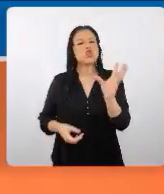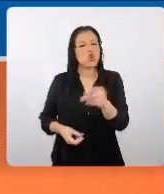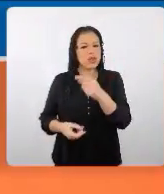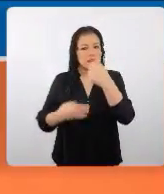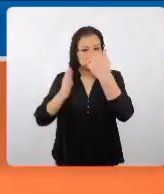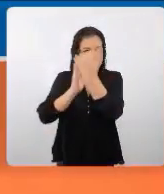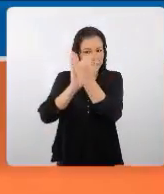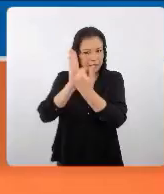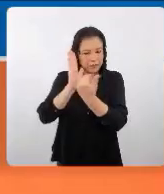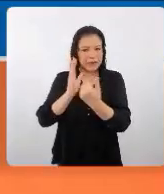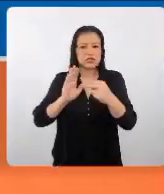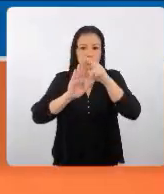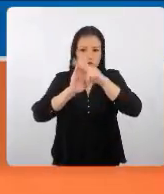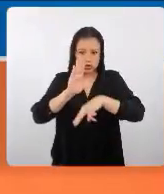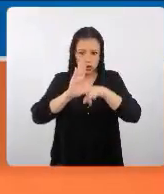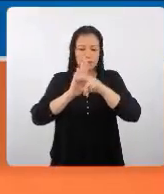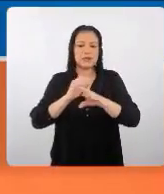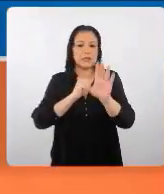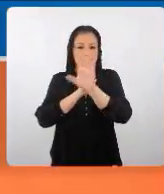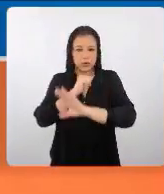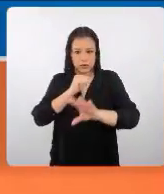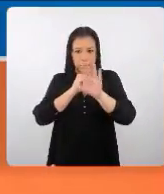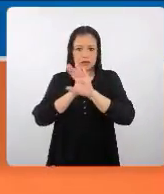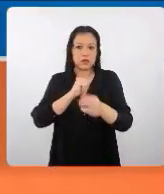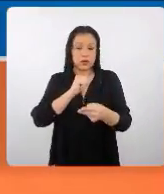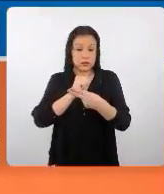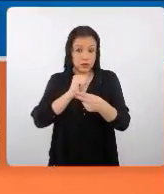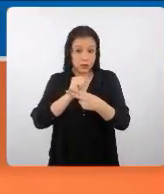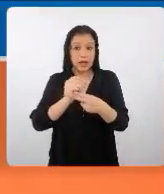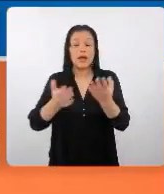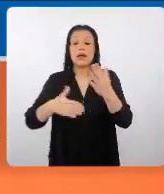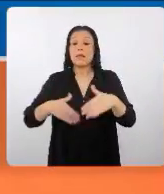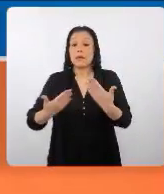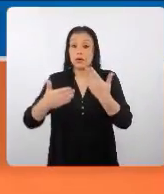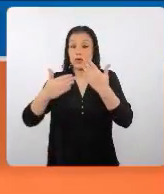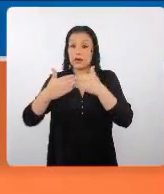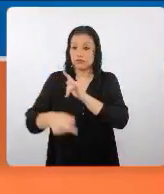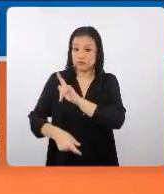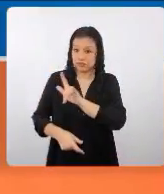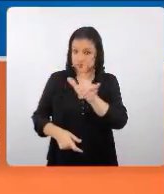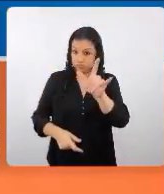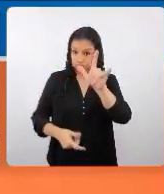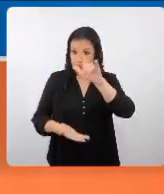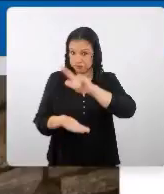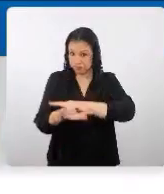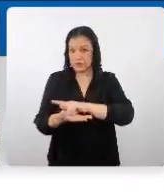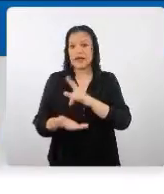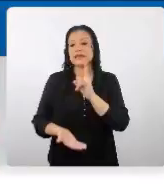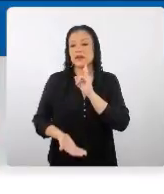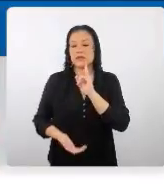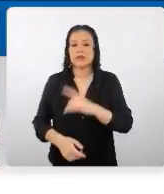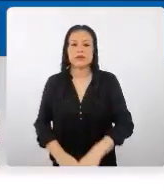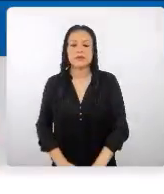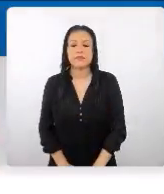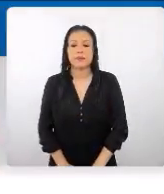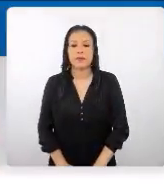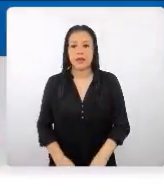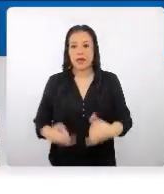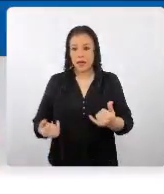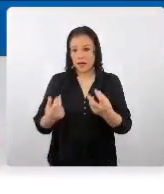parte de los protocolos de biocuidado y bioseguridad para el ingreso a este mercado, a este destino. Ahora